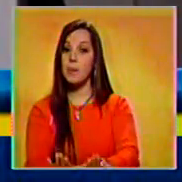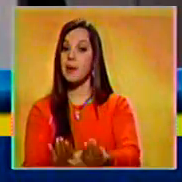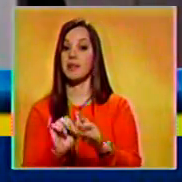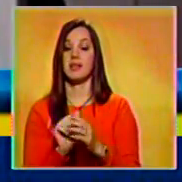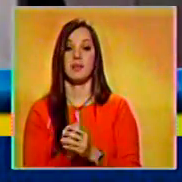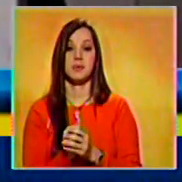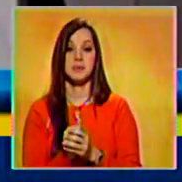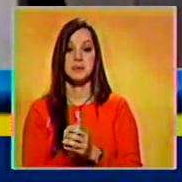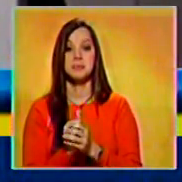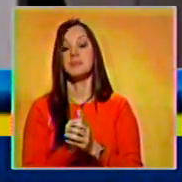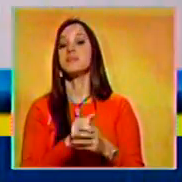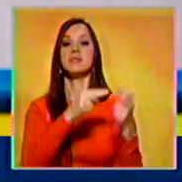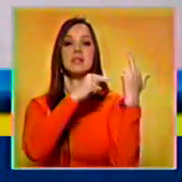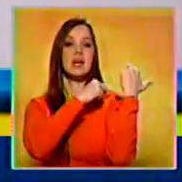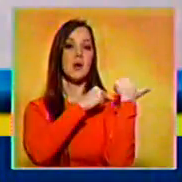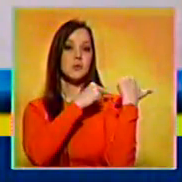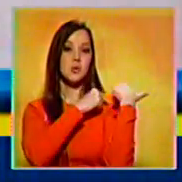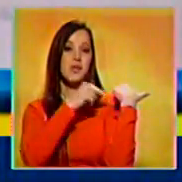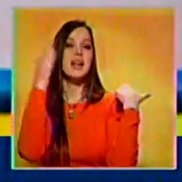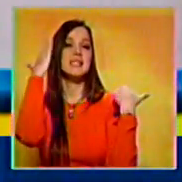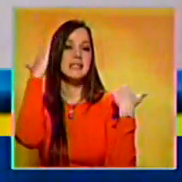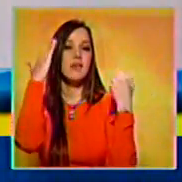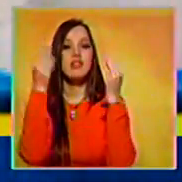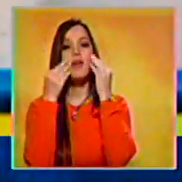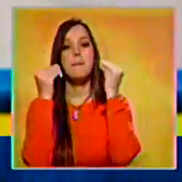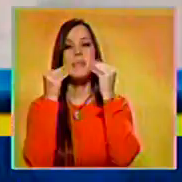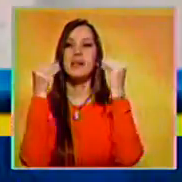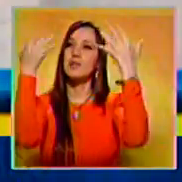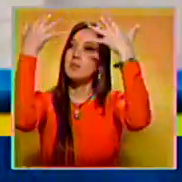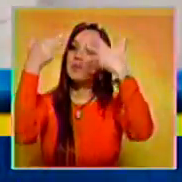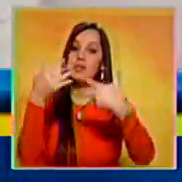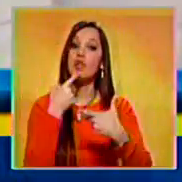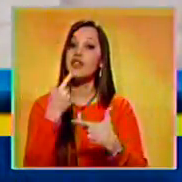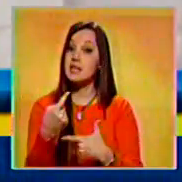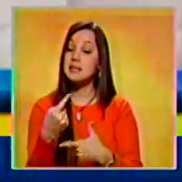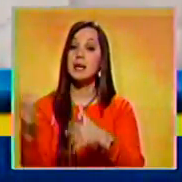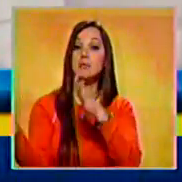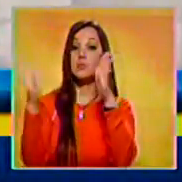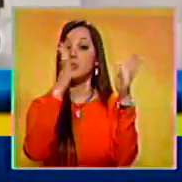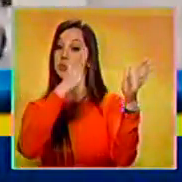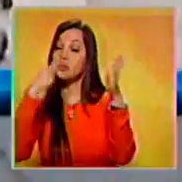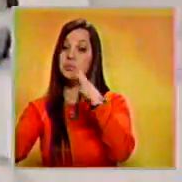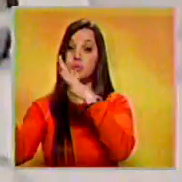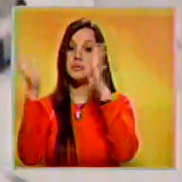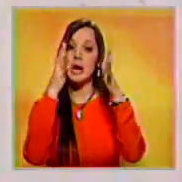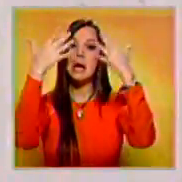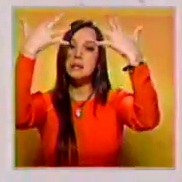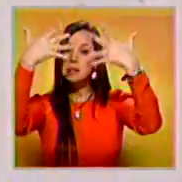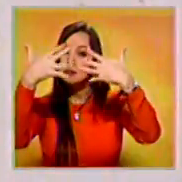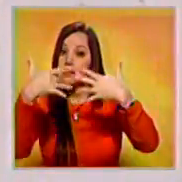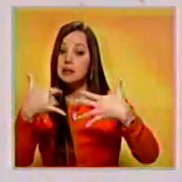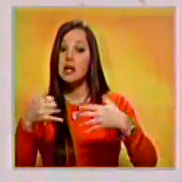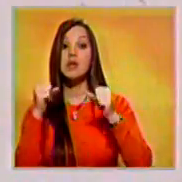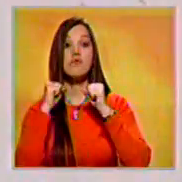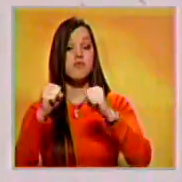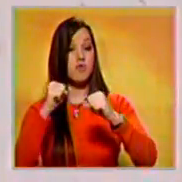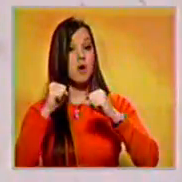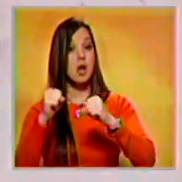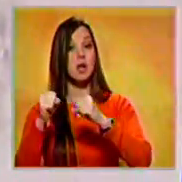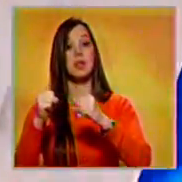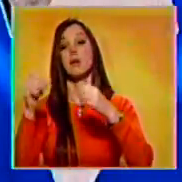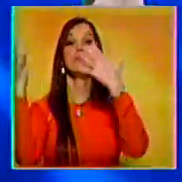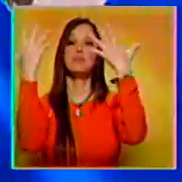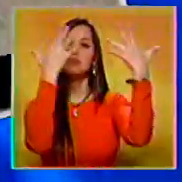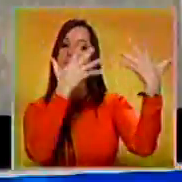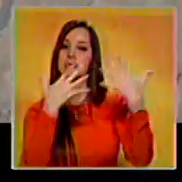Hokkaido. Las autoridades meteorológicas alertaron de vientos intensos, importantes nevadas y fuertes olas en la región.